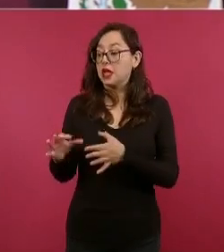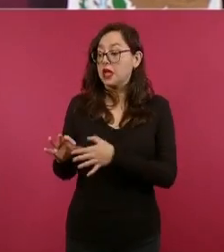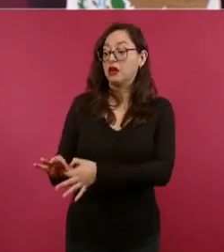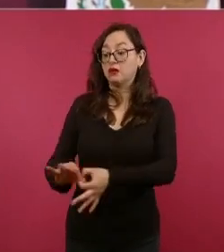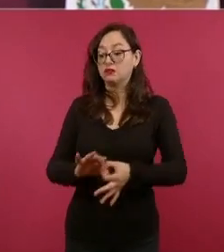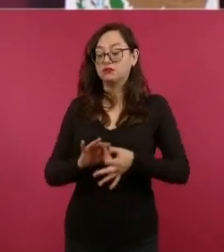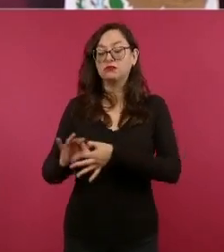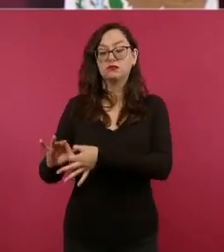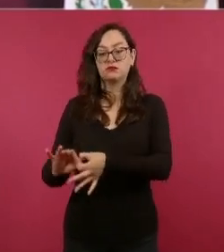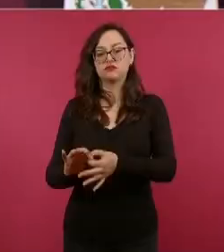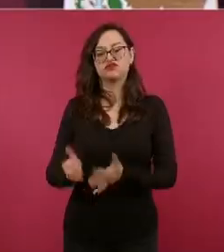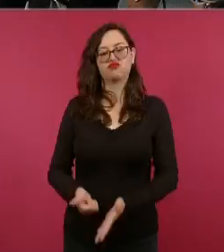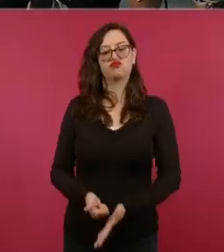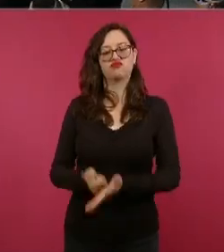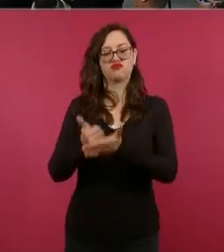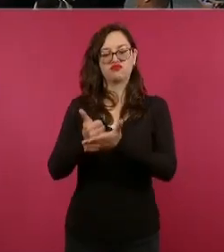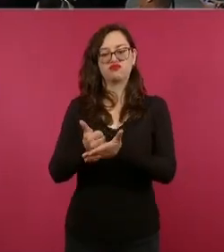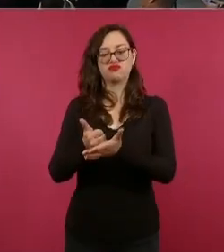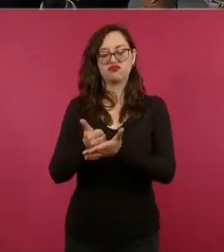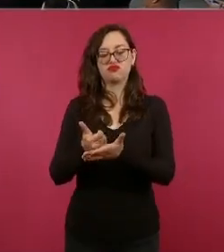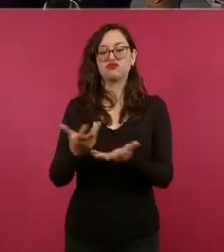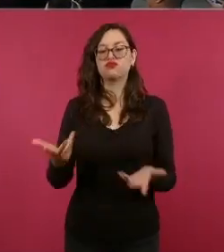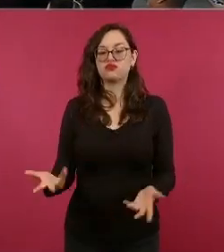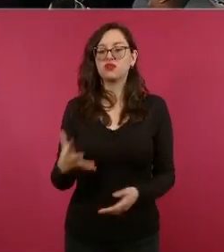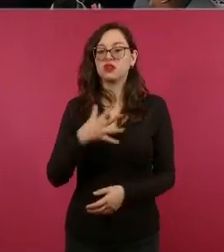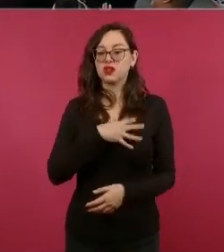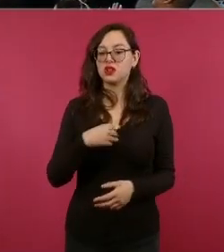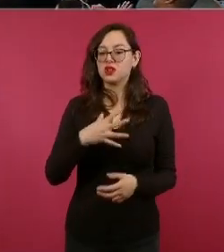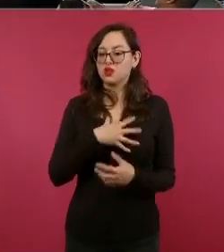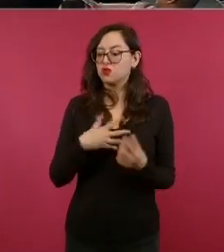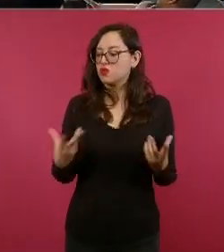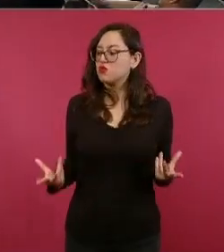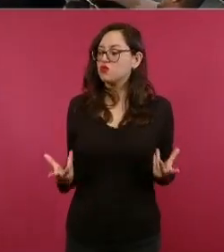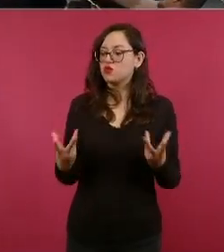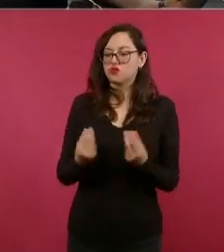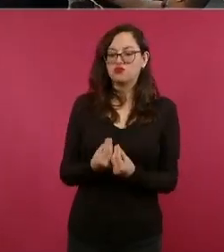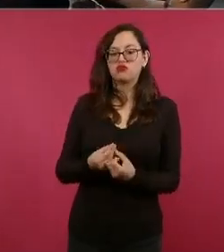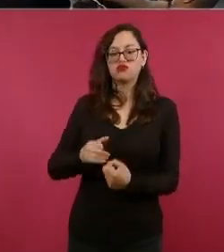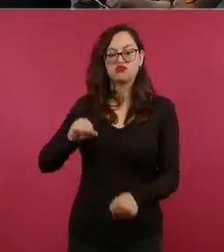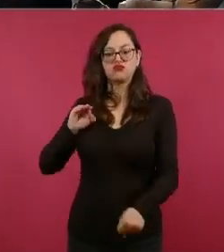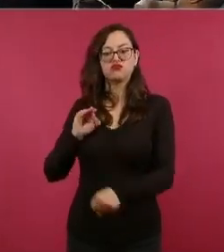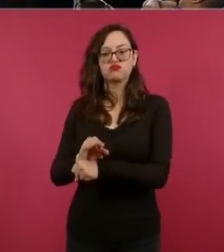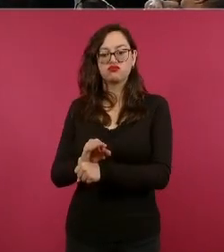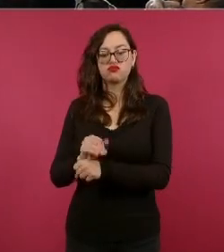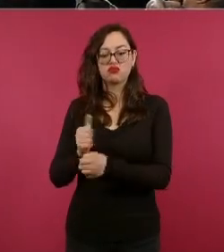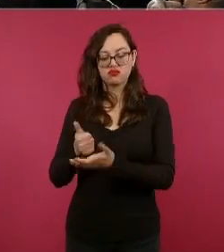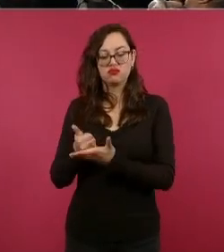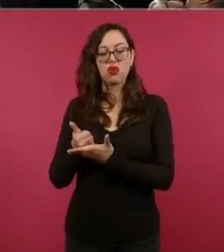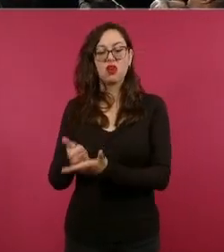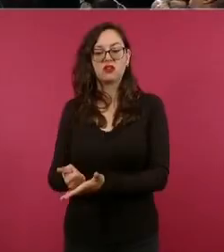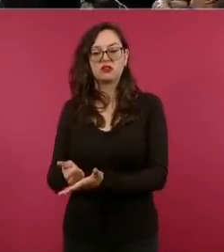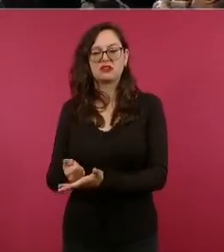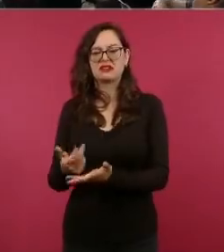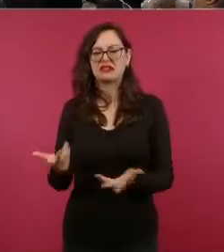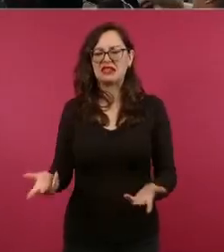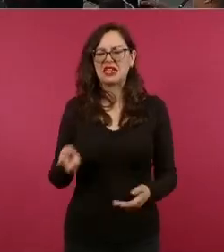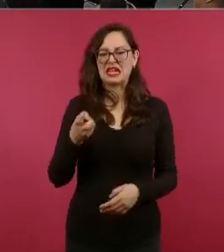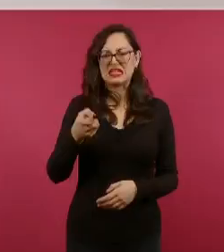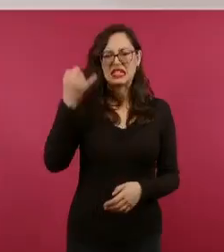digo, que estén nuestros hijos con nosotros. Nada de esa